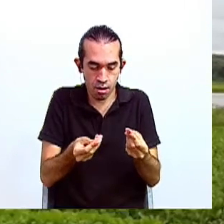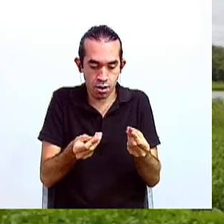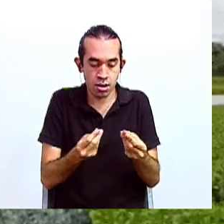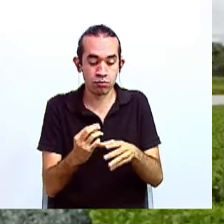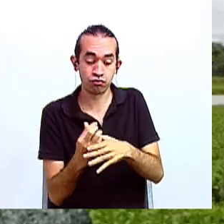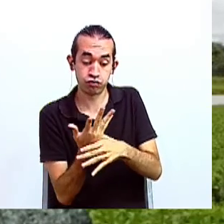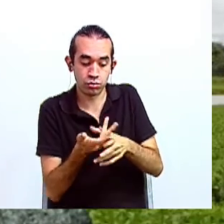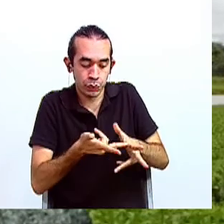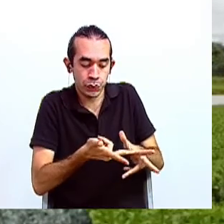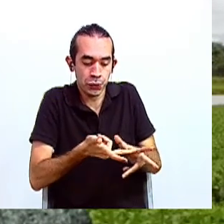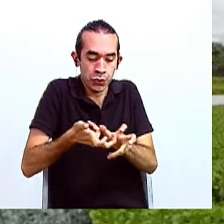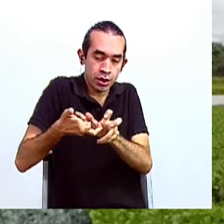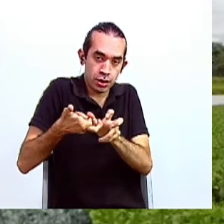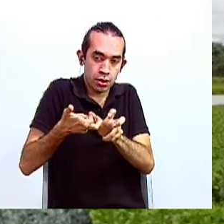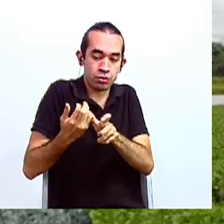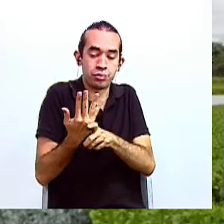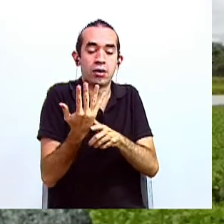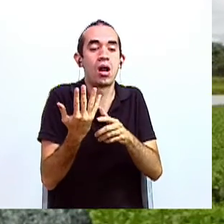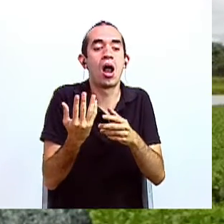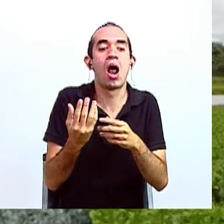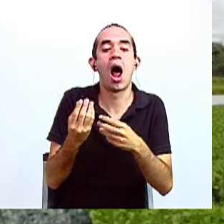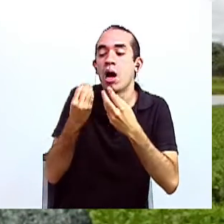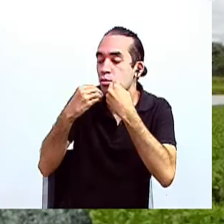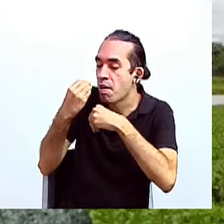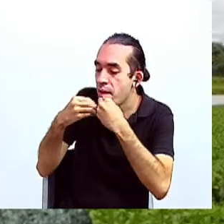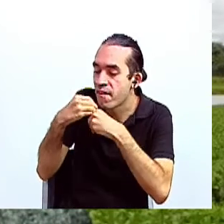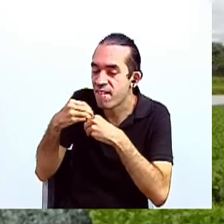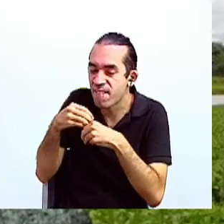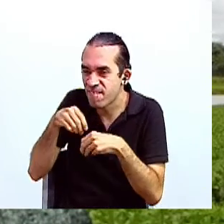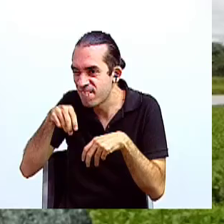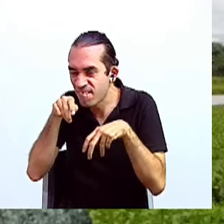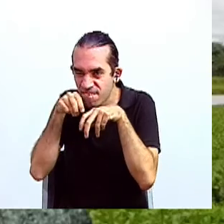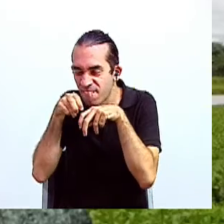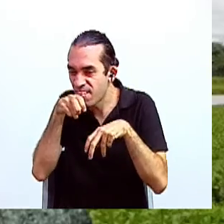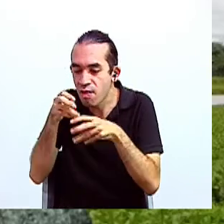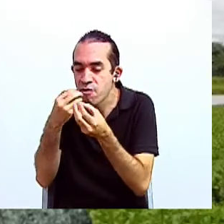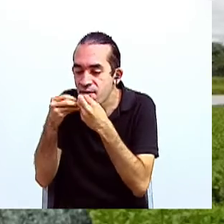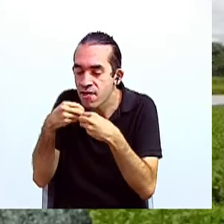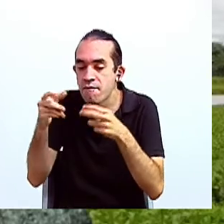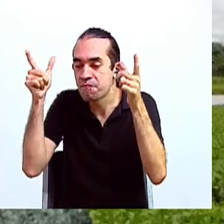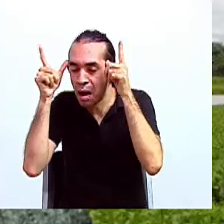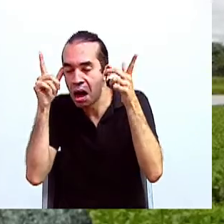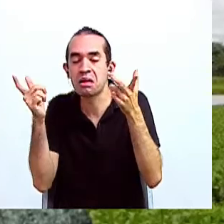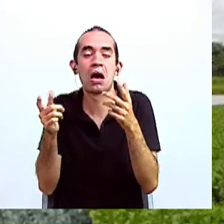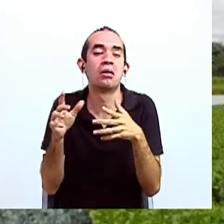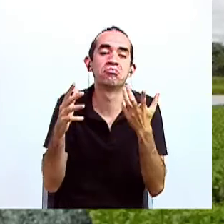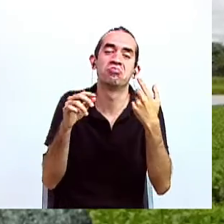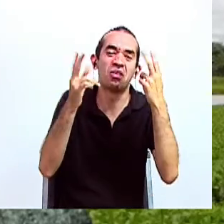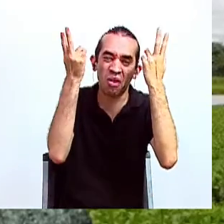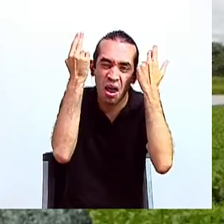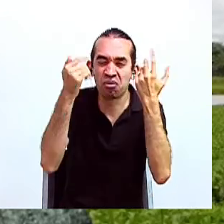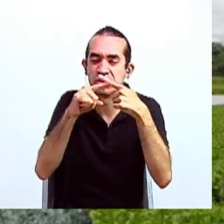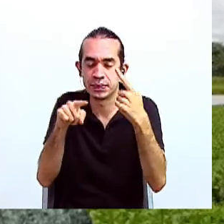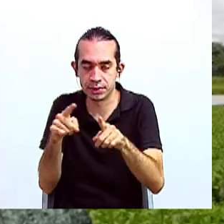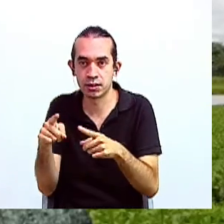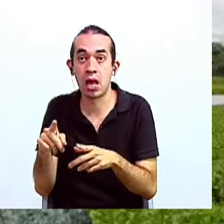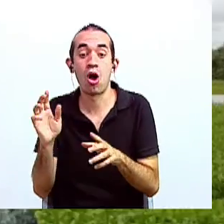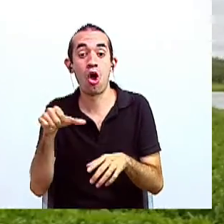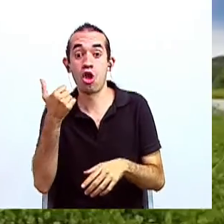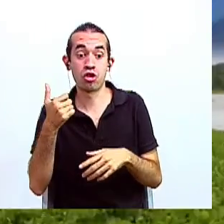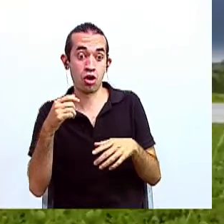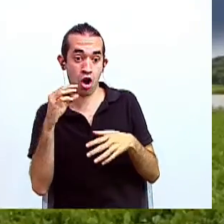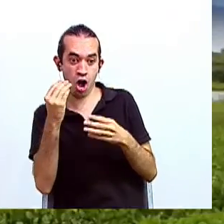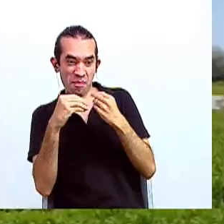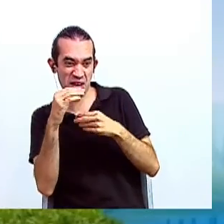que consumen y los carnívoros lo toman de otros animales que les sirven de alimento. Además, los animales agregan